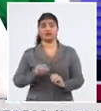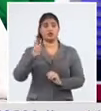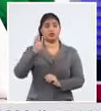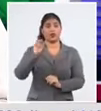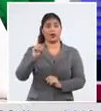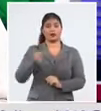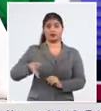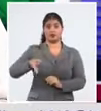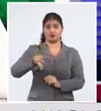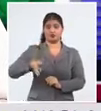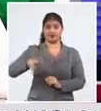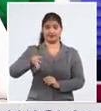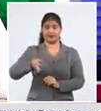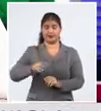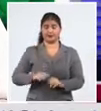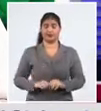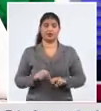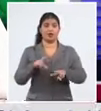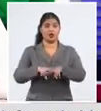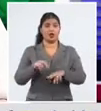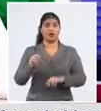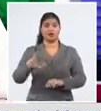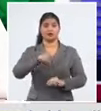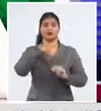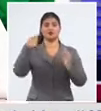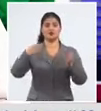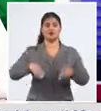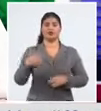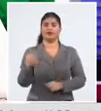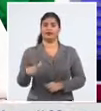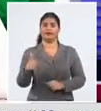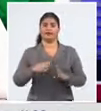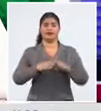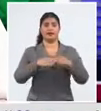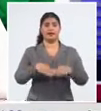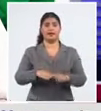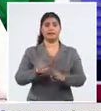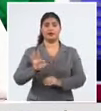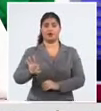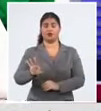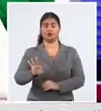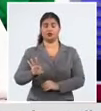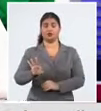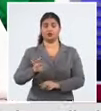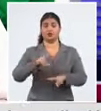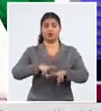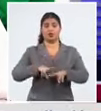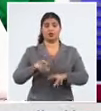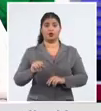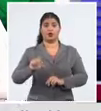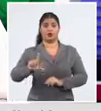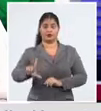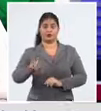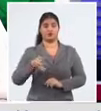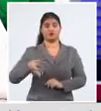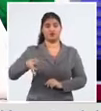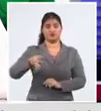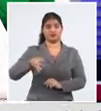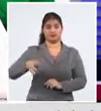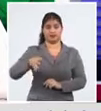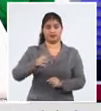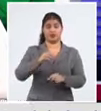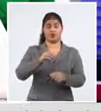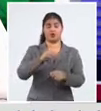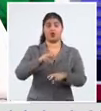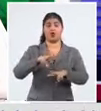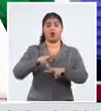Holguín, 10 fallecidos. De Granma, 8. De Santiago de Holguín, de los municipios de Holguín, 7 y de Moa,